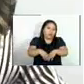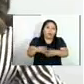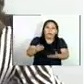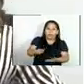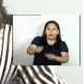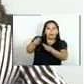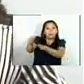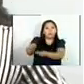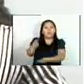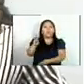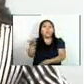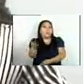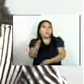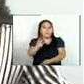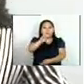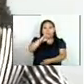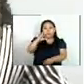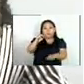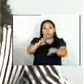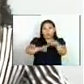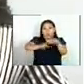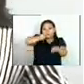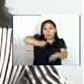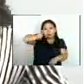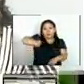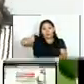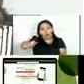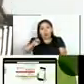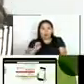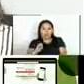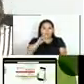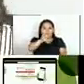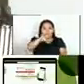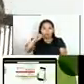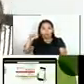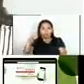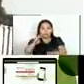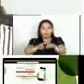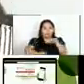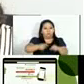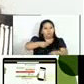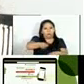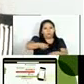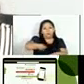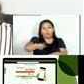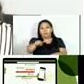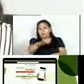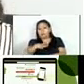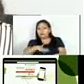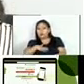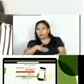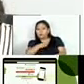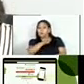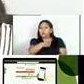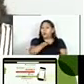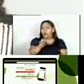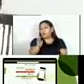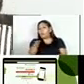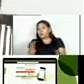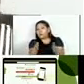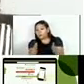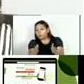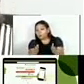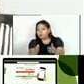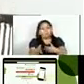subsidio de 200 a 400 dólares mensuales a todos los empresarios que tengan diferentes unidades del transporte